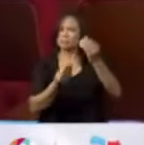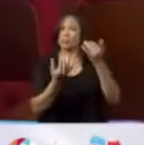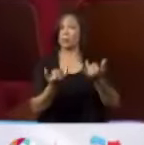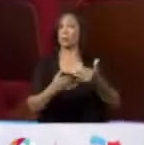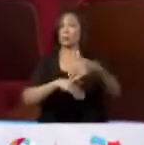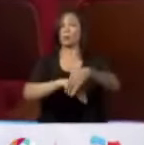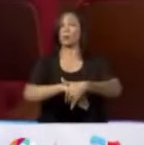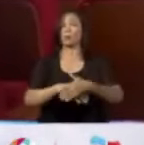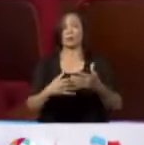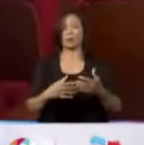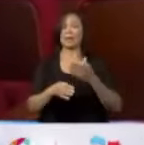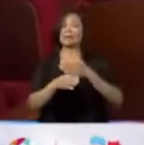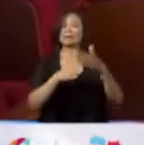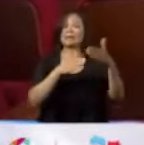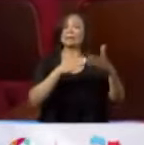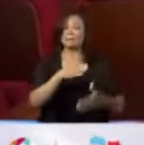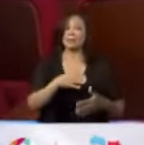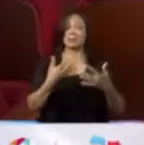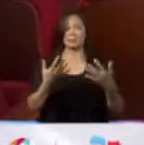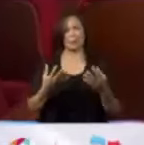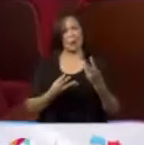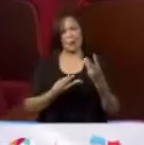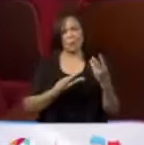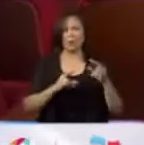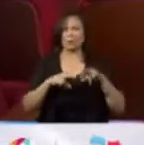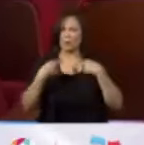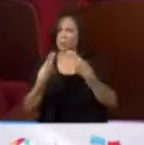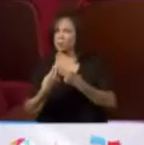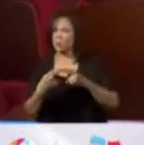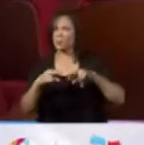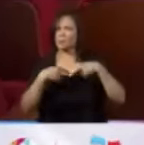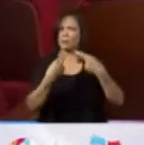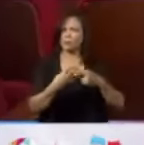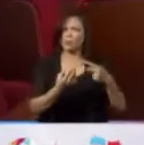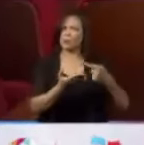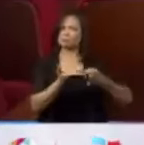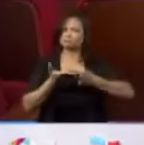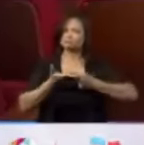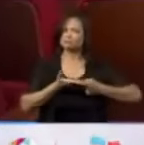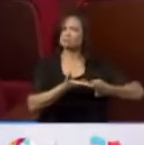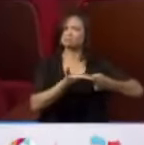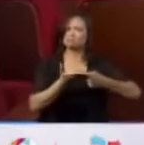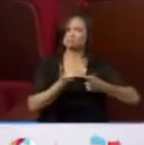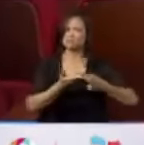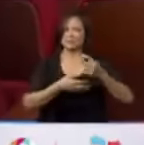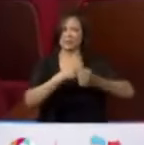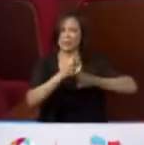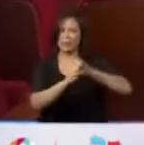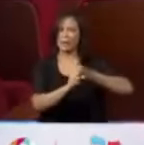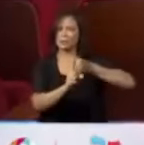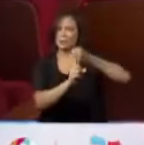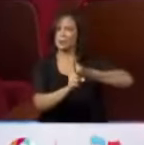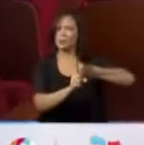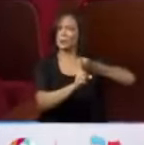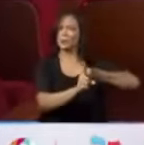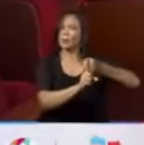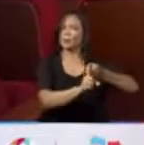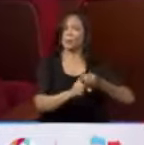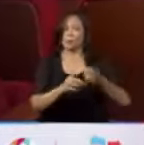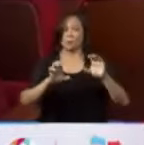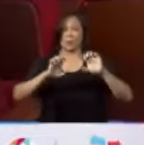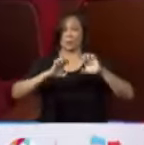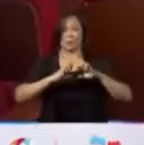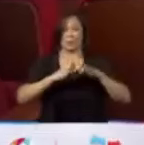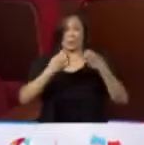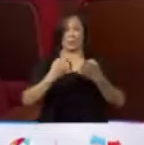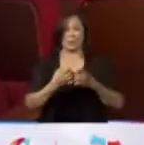noche es la culminación de incontables sesiones de trabajo, de años de persistencia y de todo un